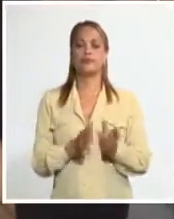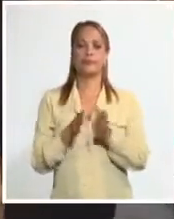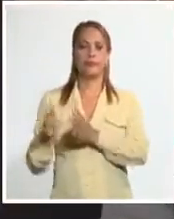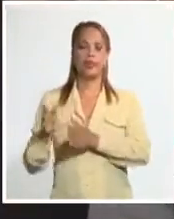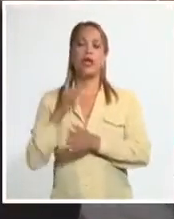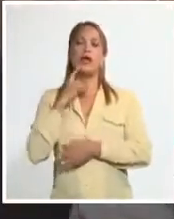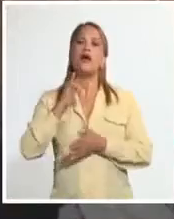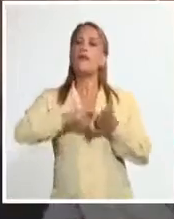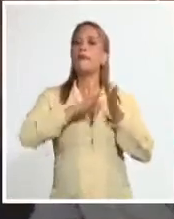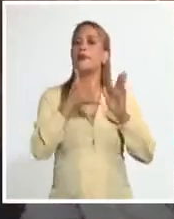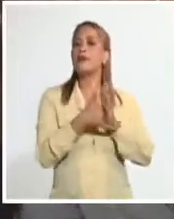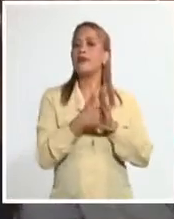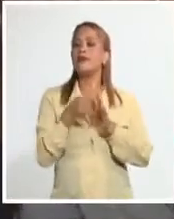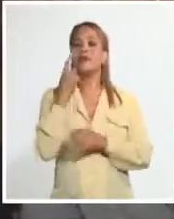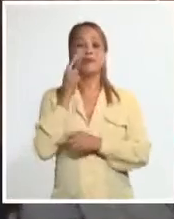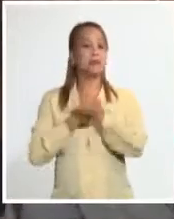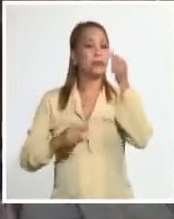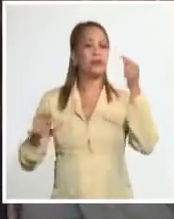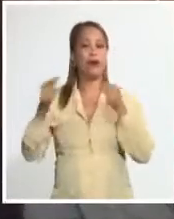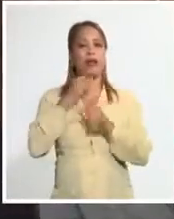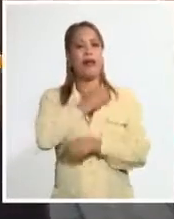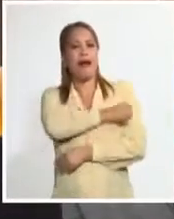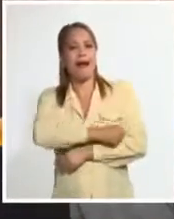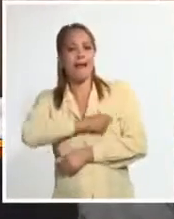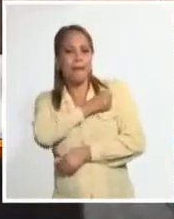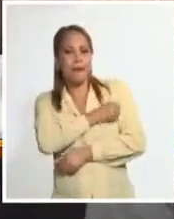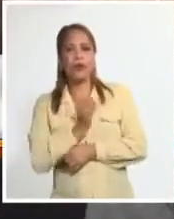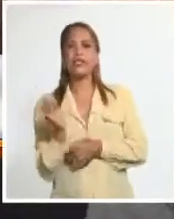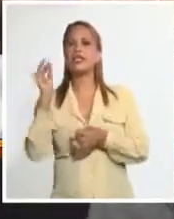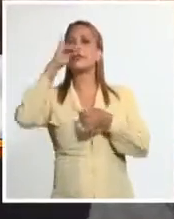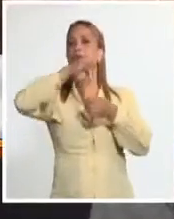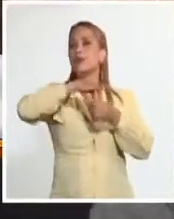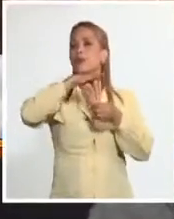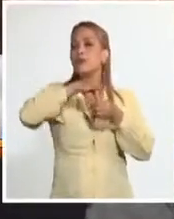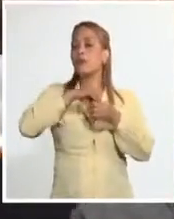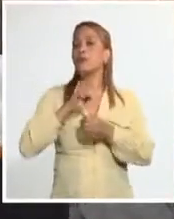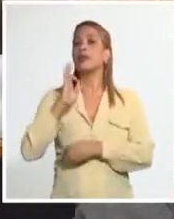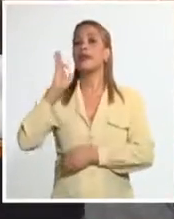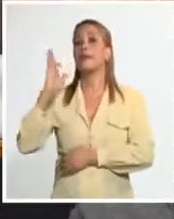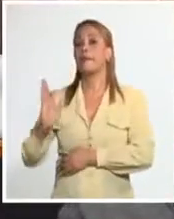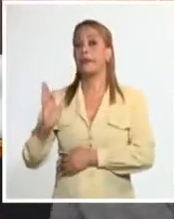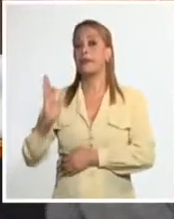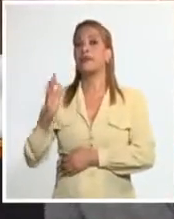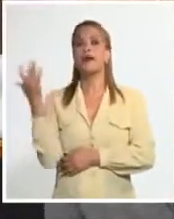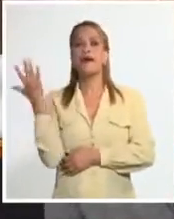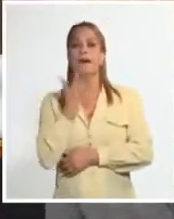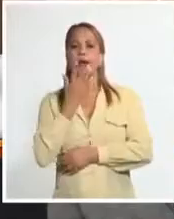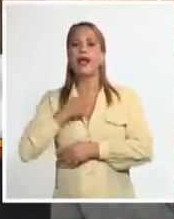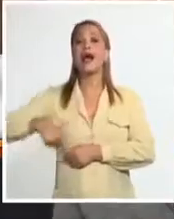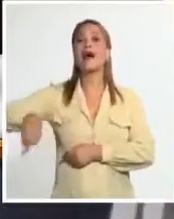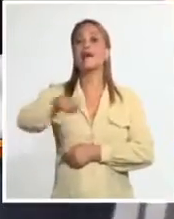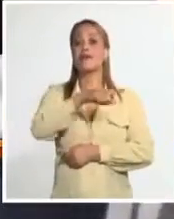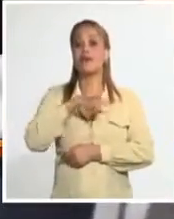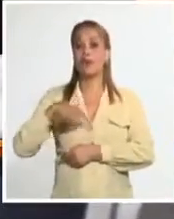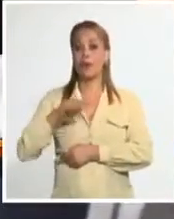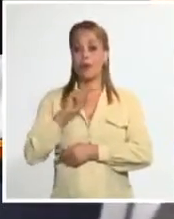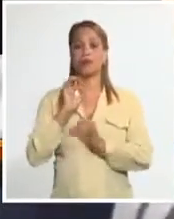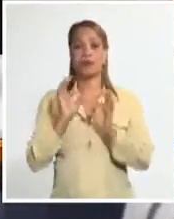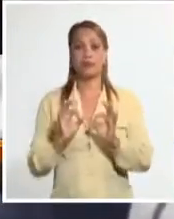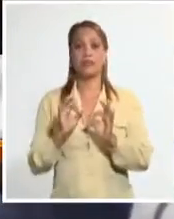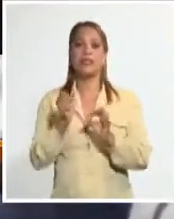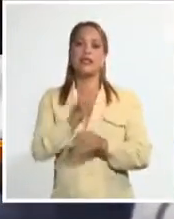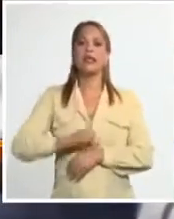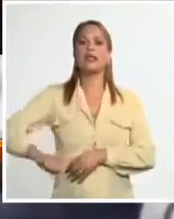amor, la inclusión y el respeto a todos en general de